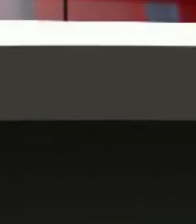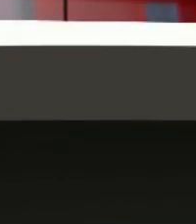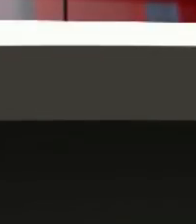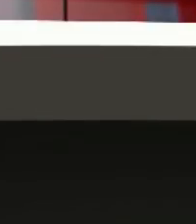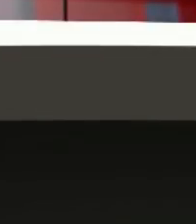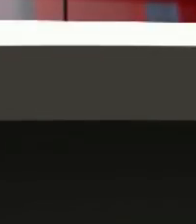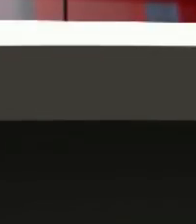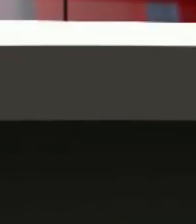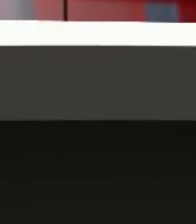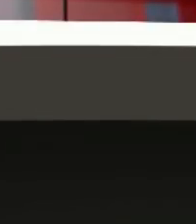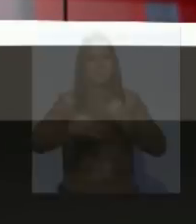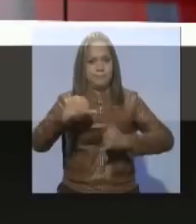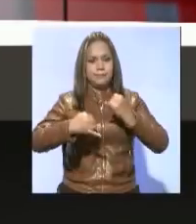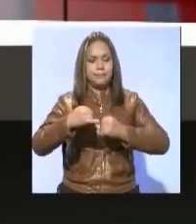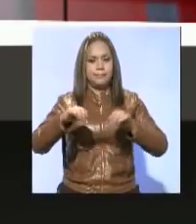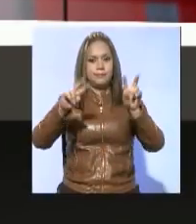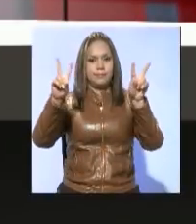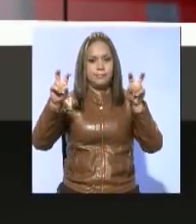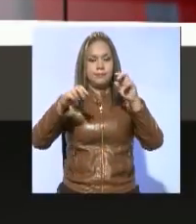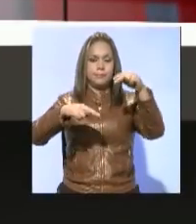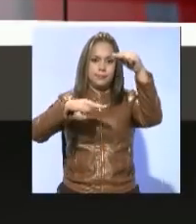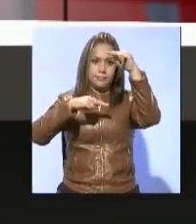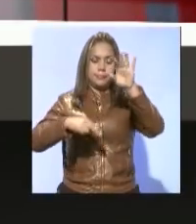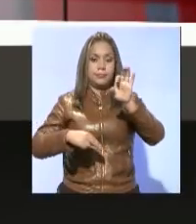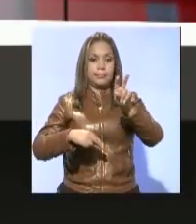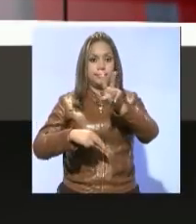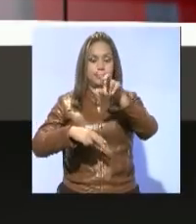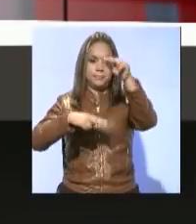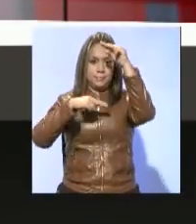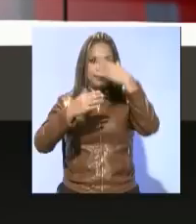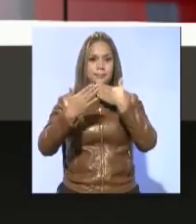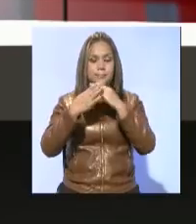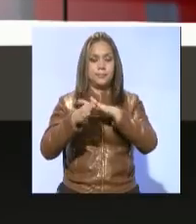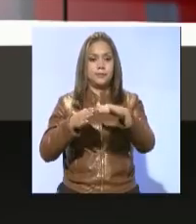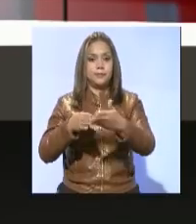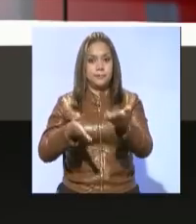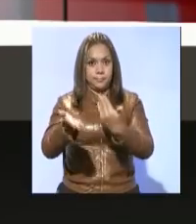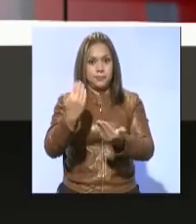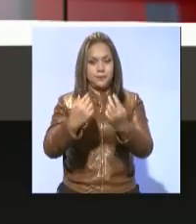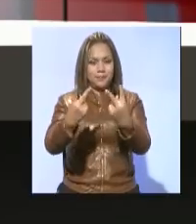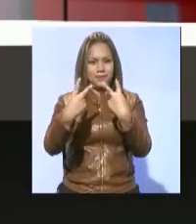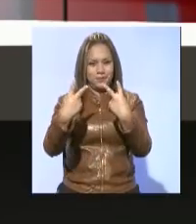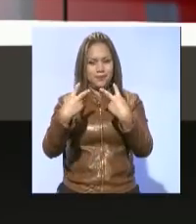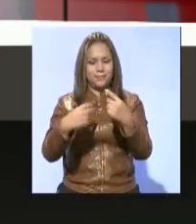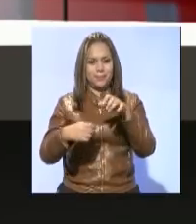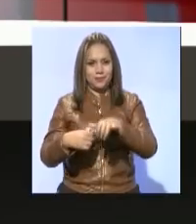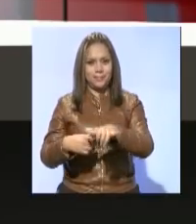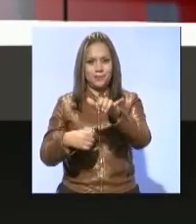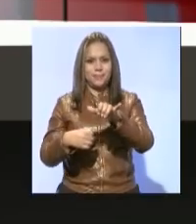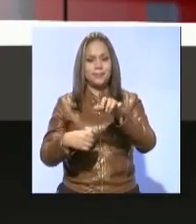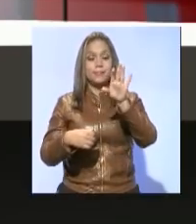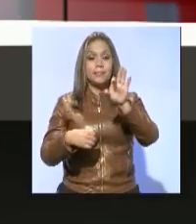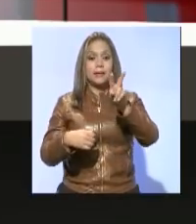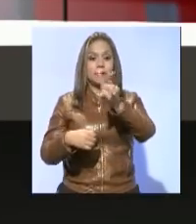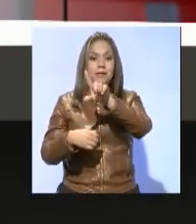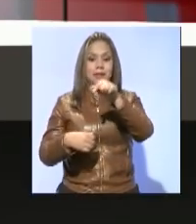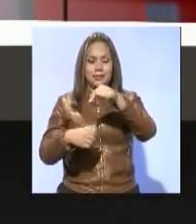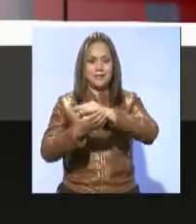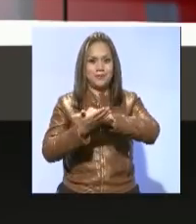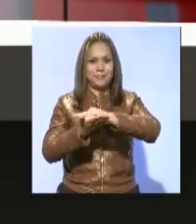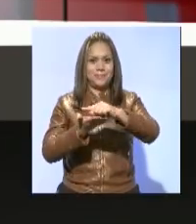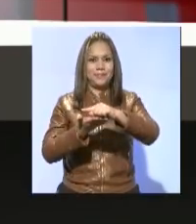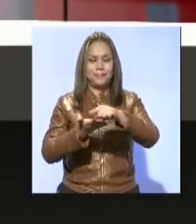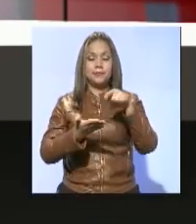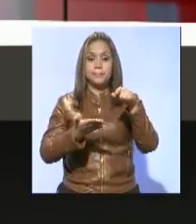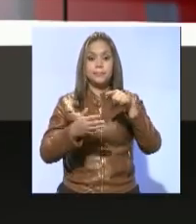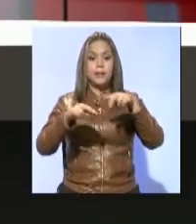Y así finaliza, amigos, la emisión estelar de TVL Noticias. Los invitamos a seguir en la sintonía de los medios legislativos a lo largo de esta semana.